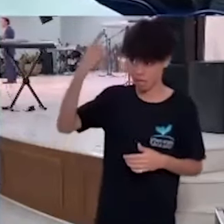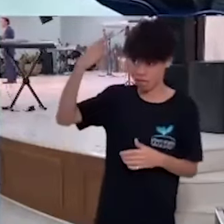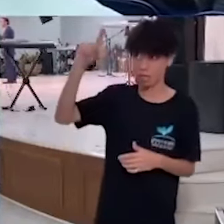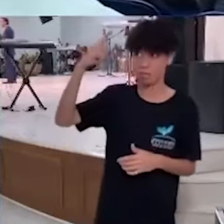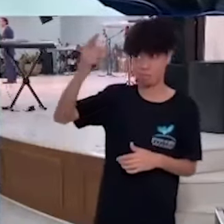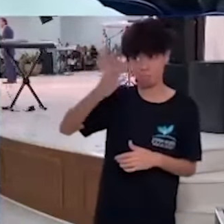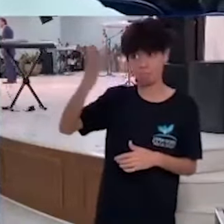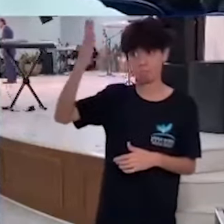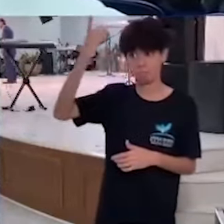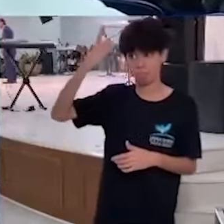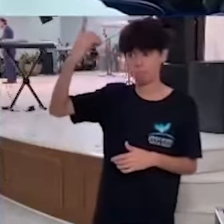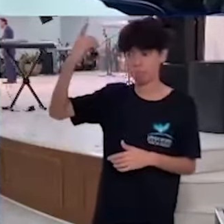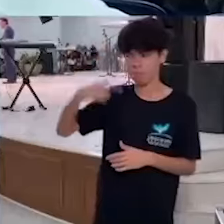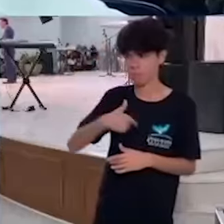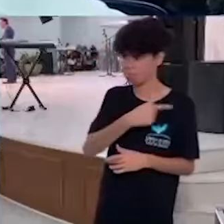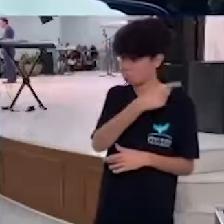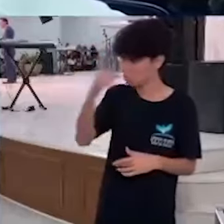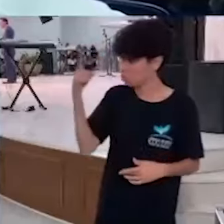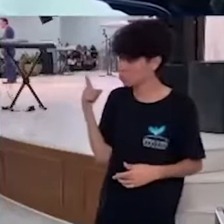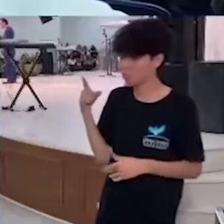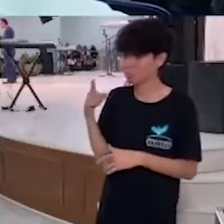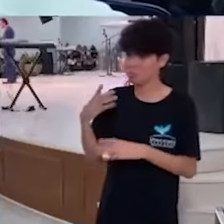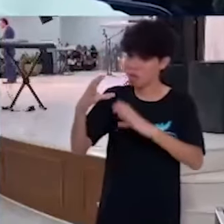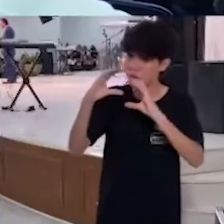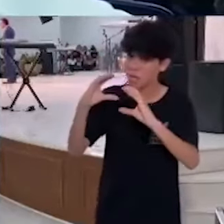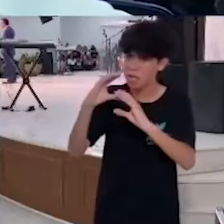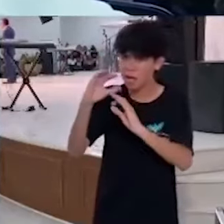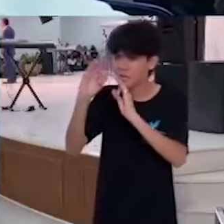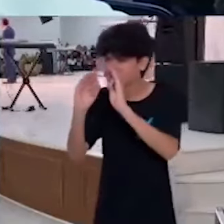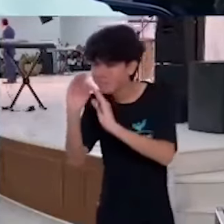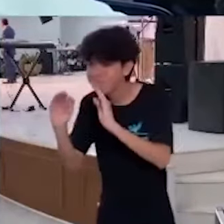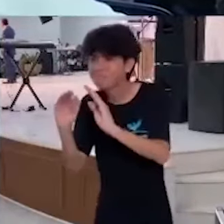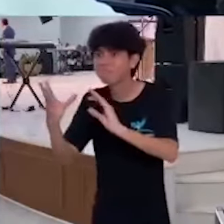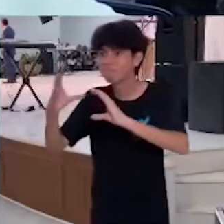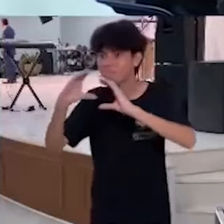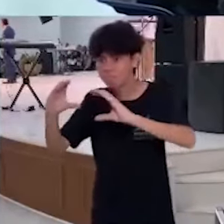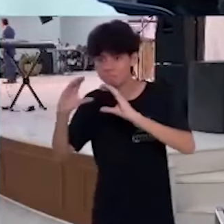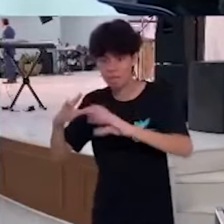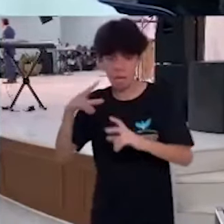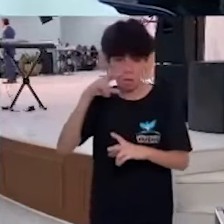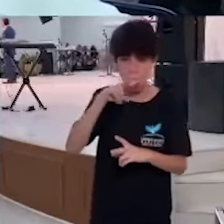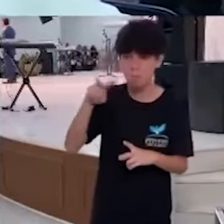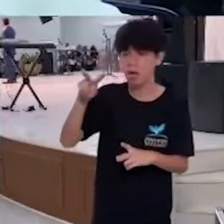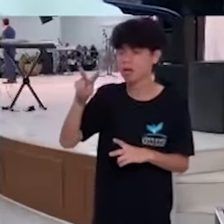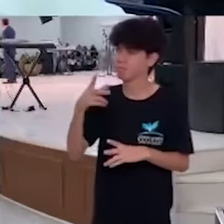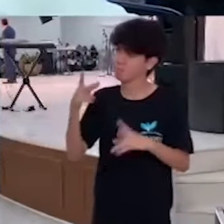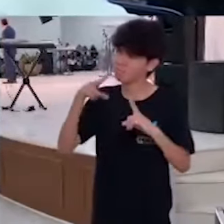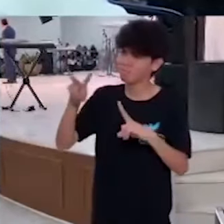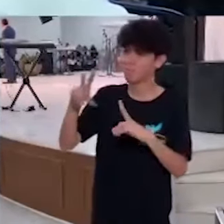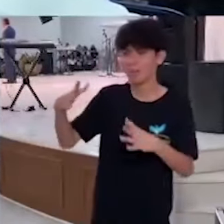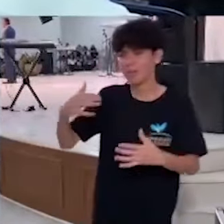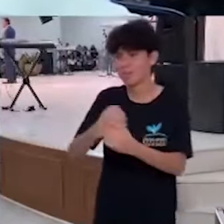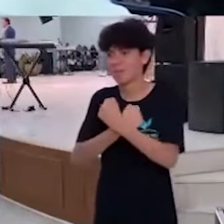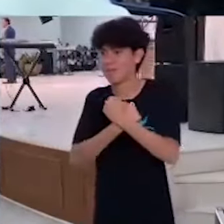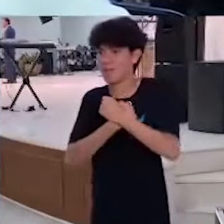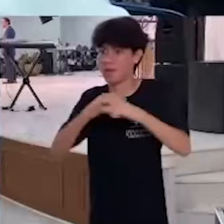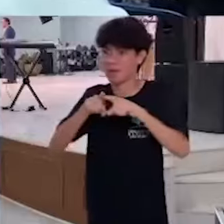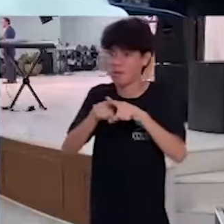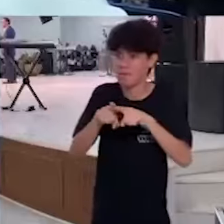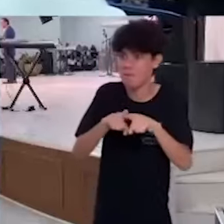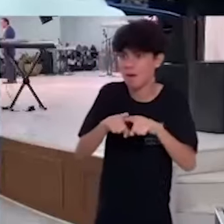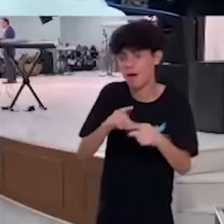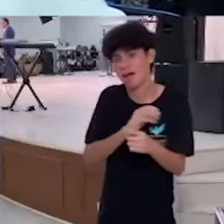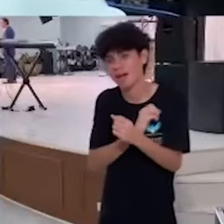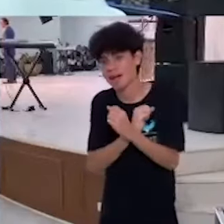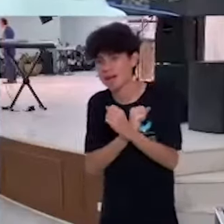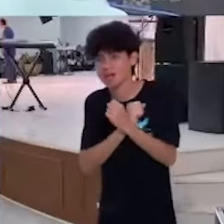tal debemos tratar a cada hermana y como tal debemos verlas como nuestras hermanas en Cristo,